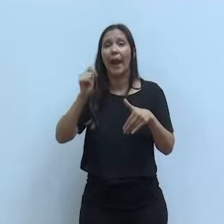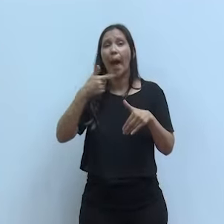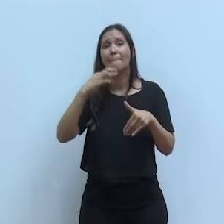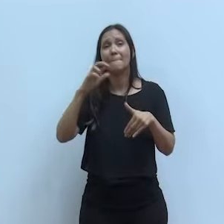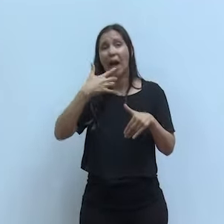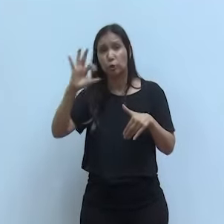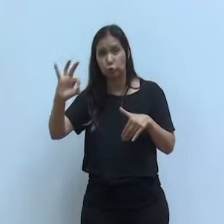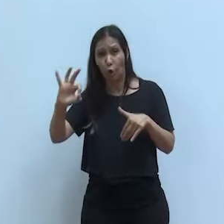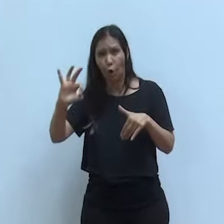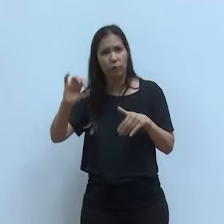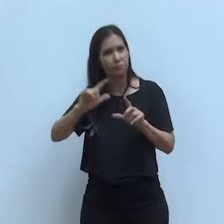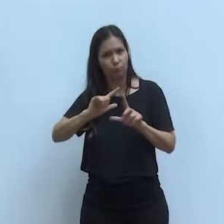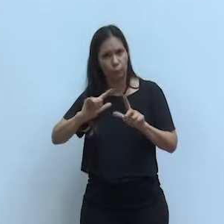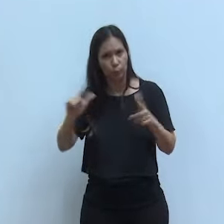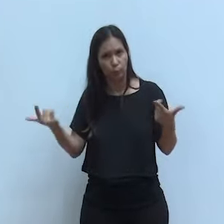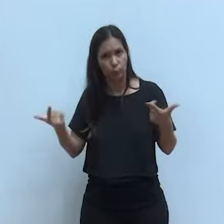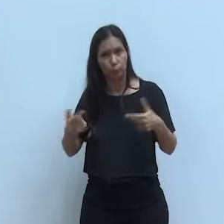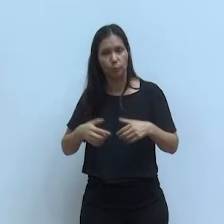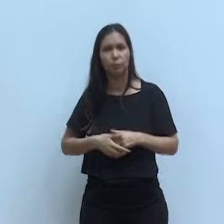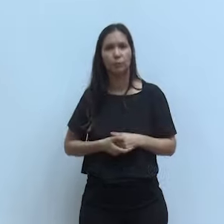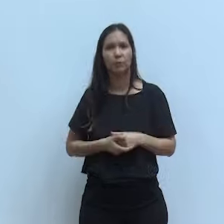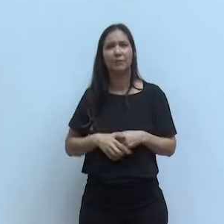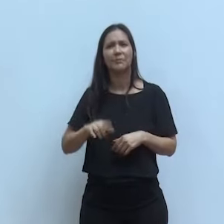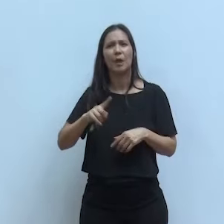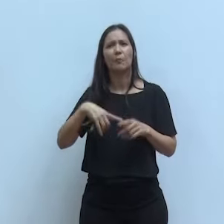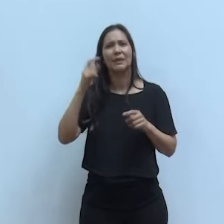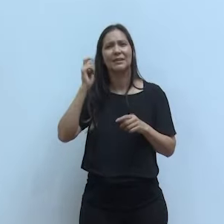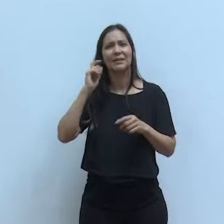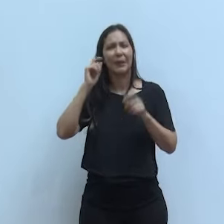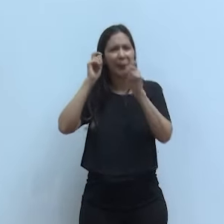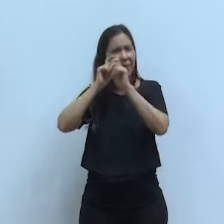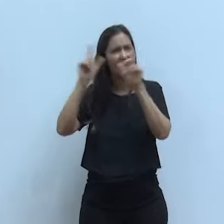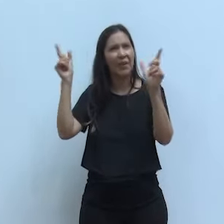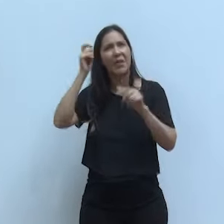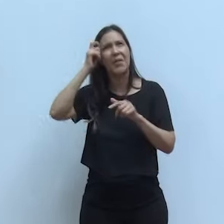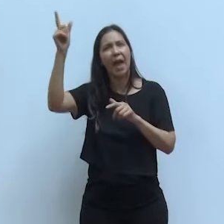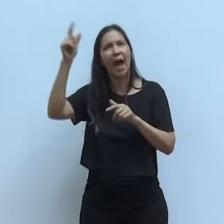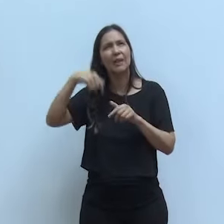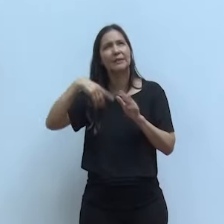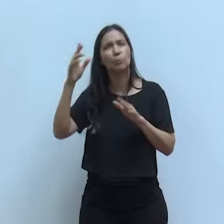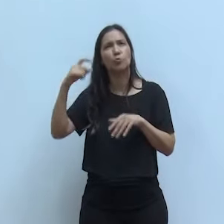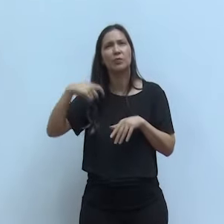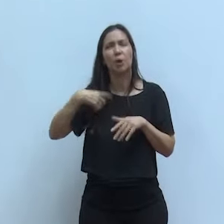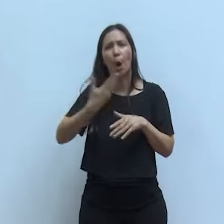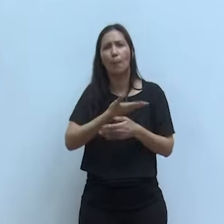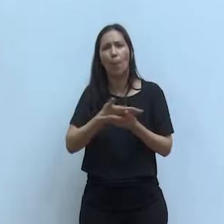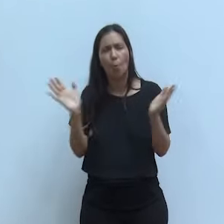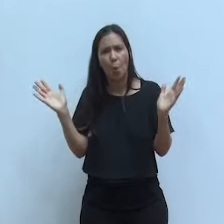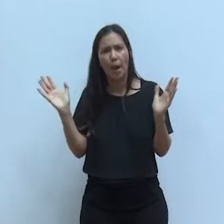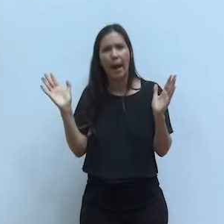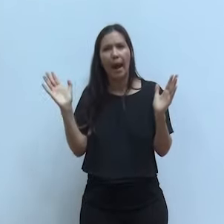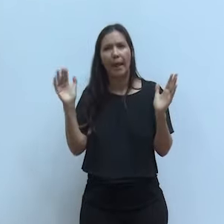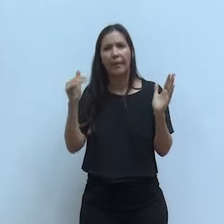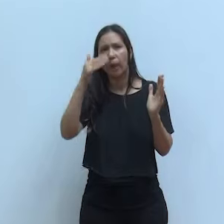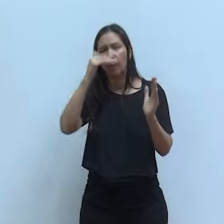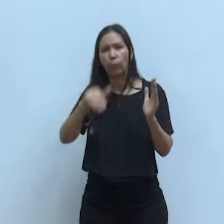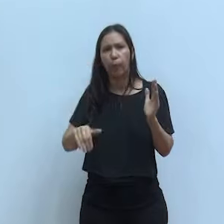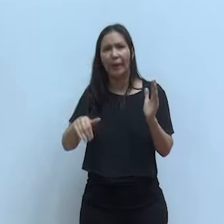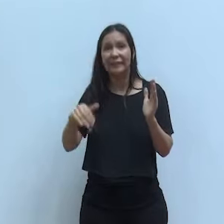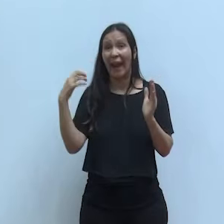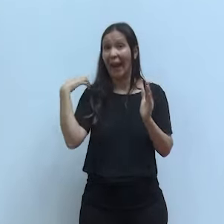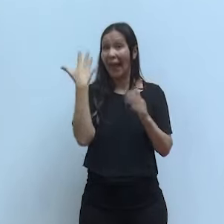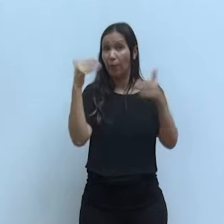ideas más bien nacional populares pero ese votante desaparece para las generales por eso m